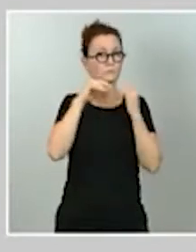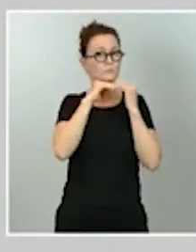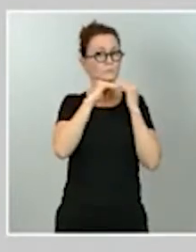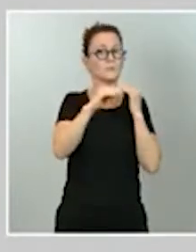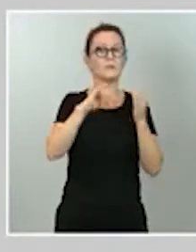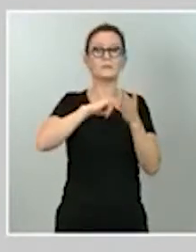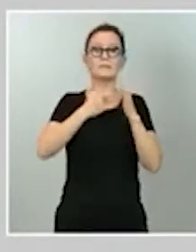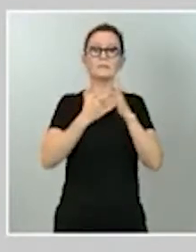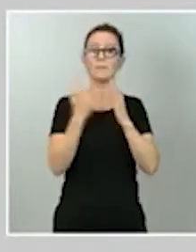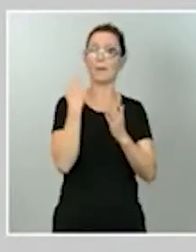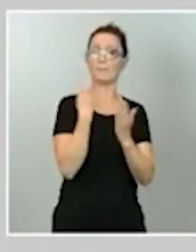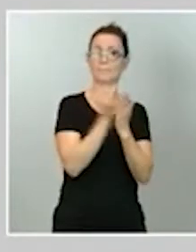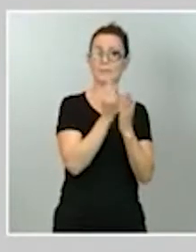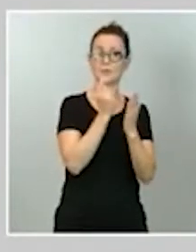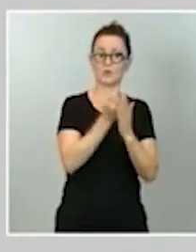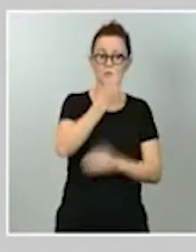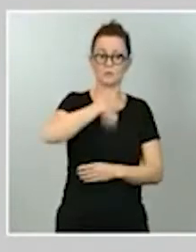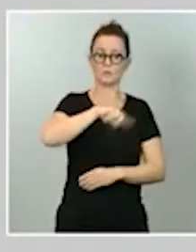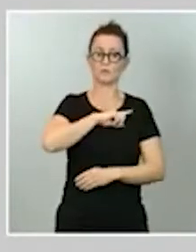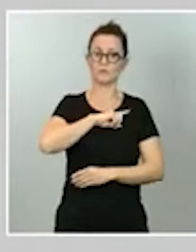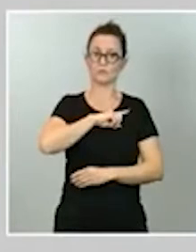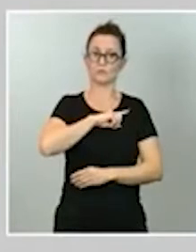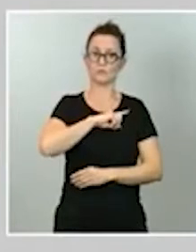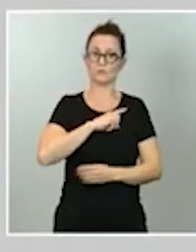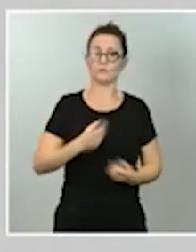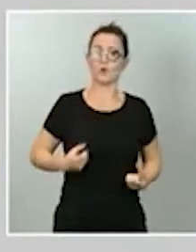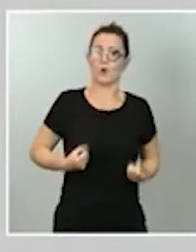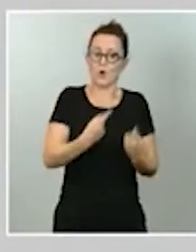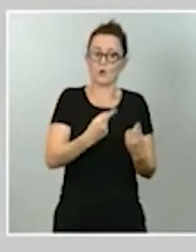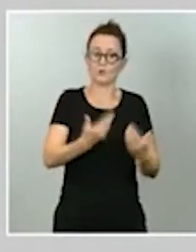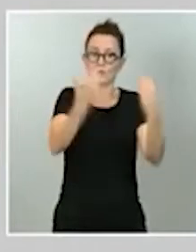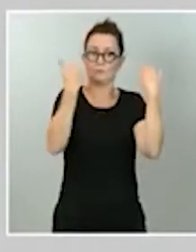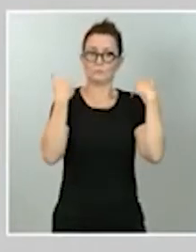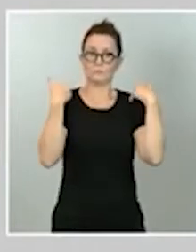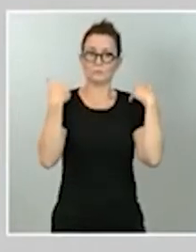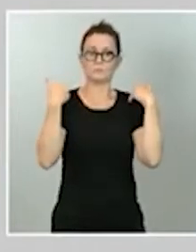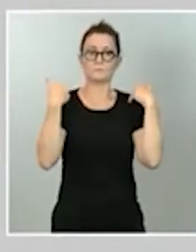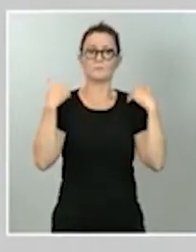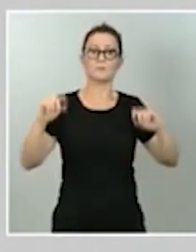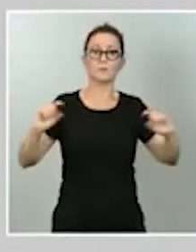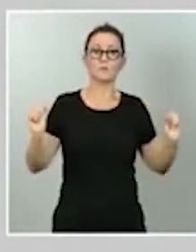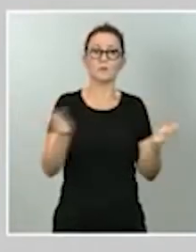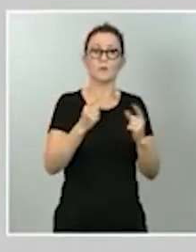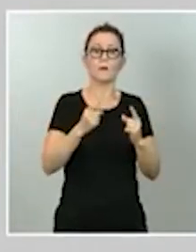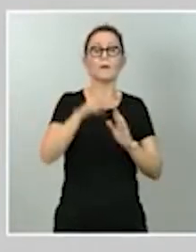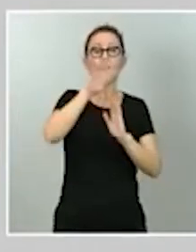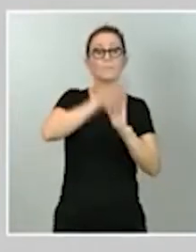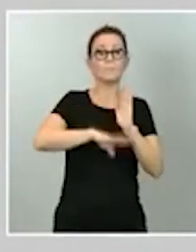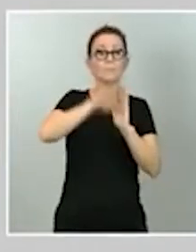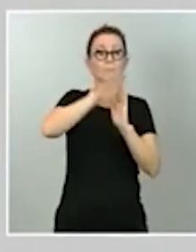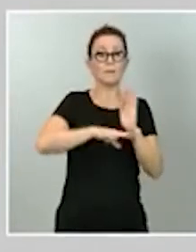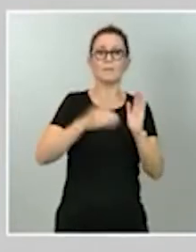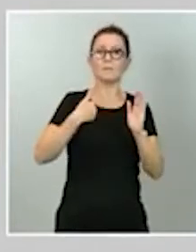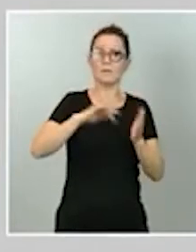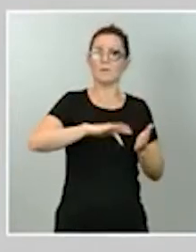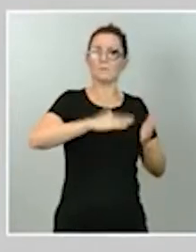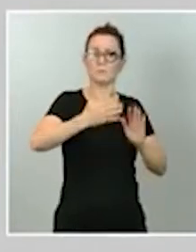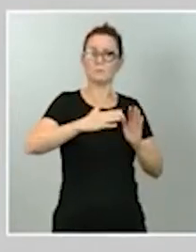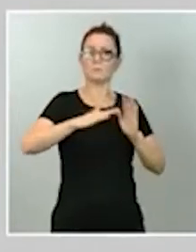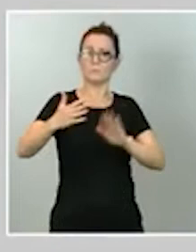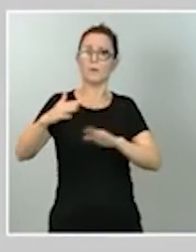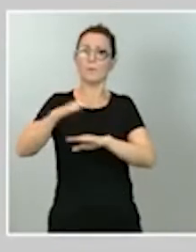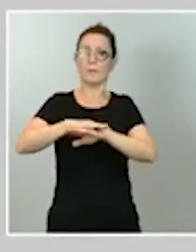manera que asumimos el mayor coste que va a tener en seguridad social las medidas que se están implementando para hacer la red de protección